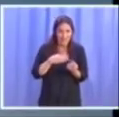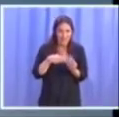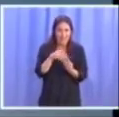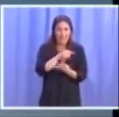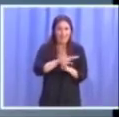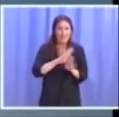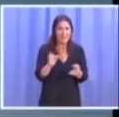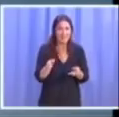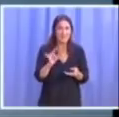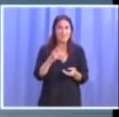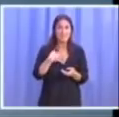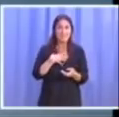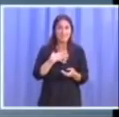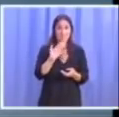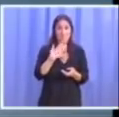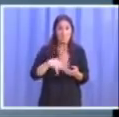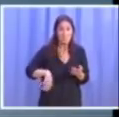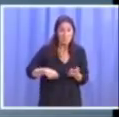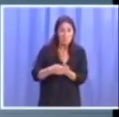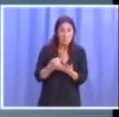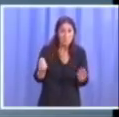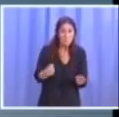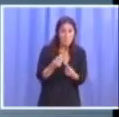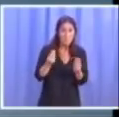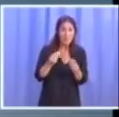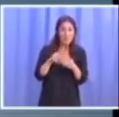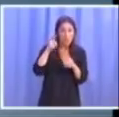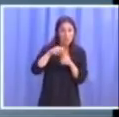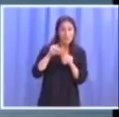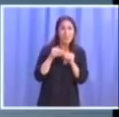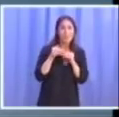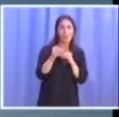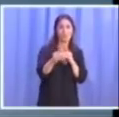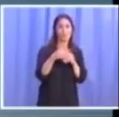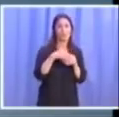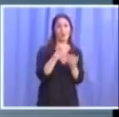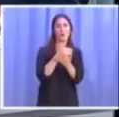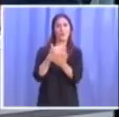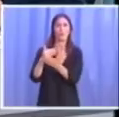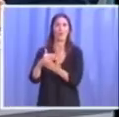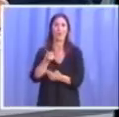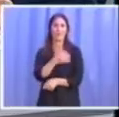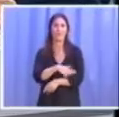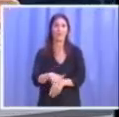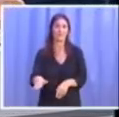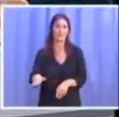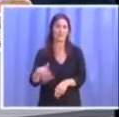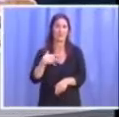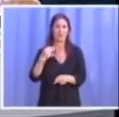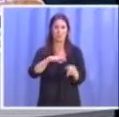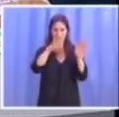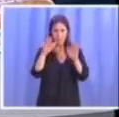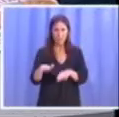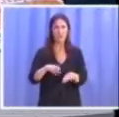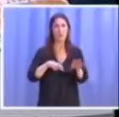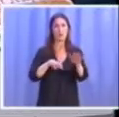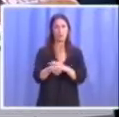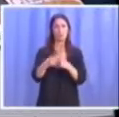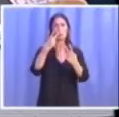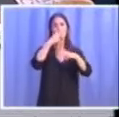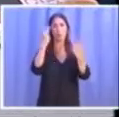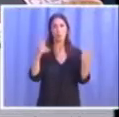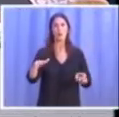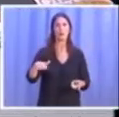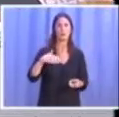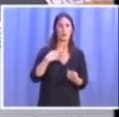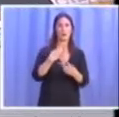Y si en algo podemos invertir es en futuro, es en esas escuelas infantiles. Y para eso, de nuevo, apostar por los recursos públicos, por recuperar